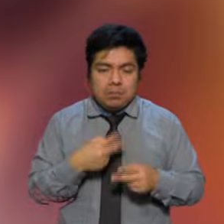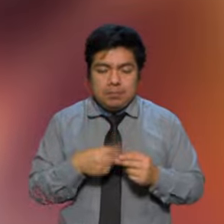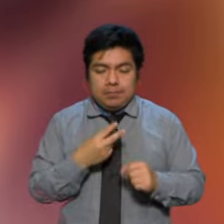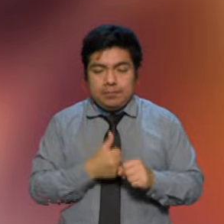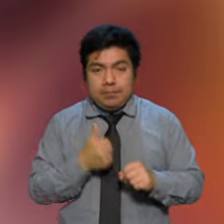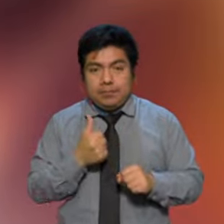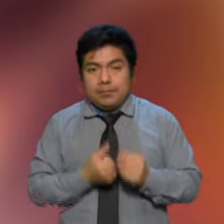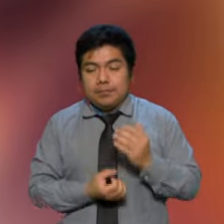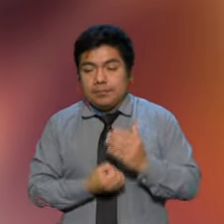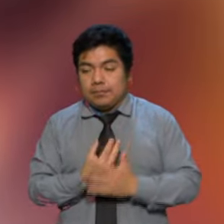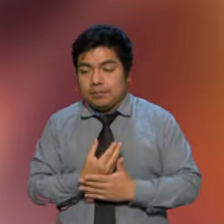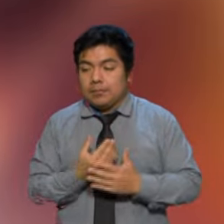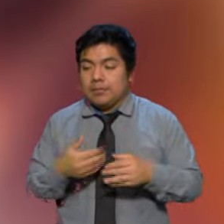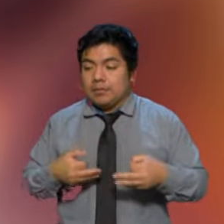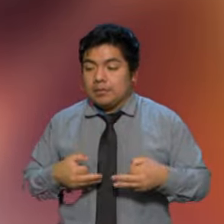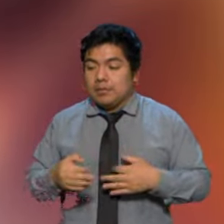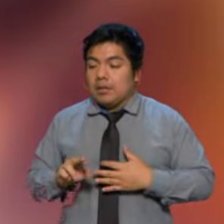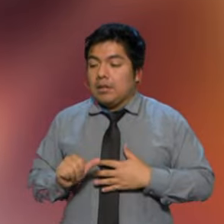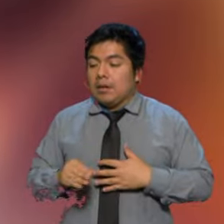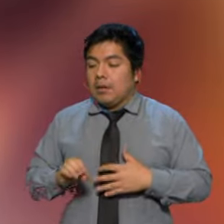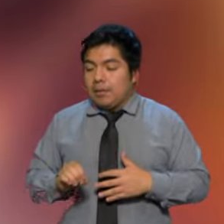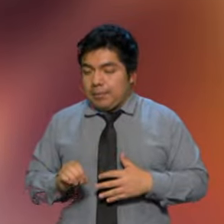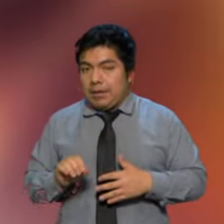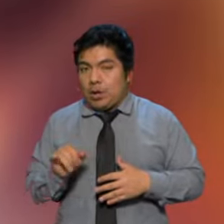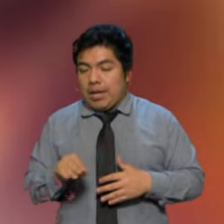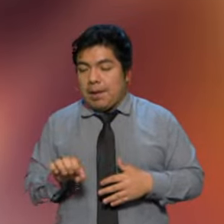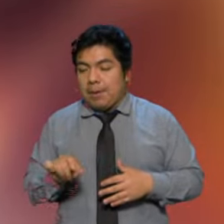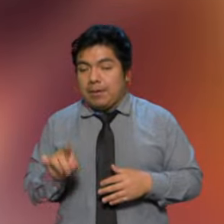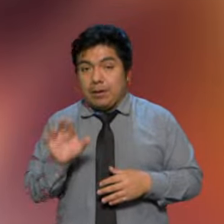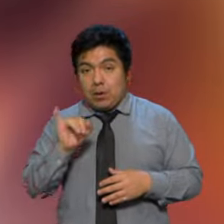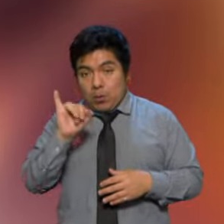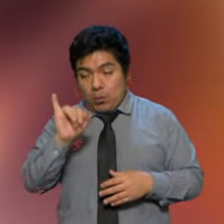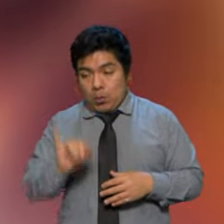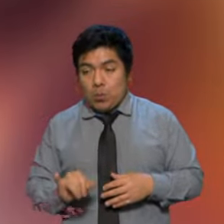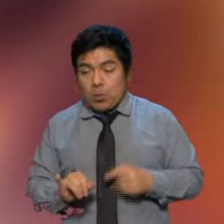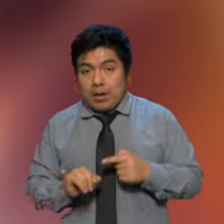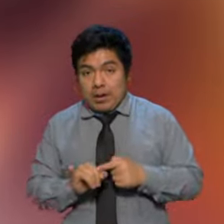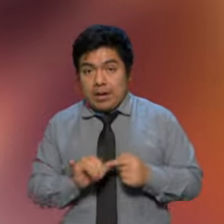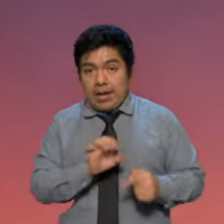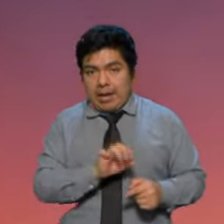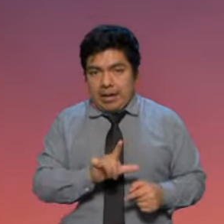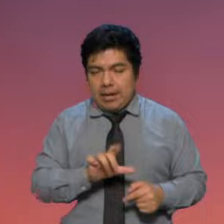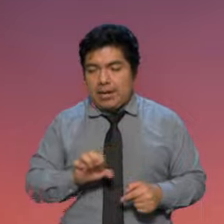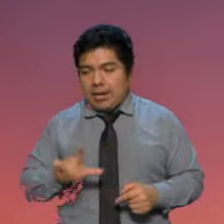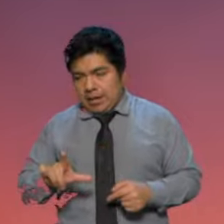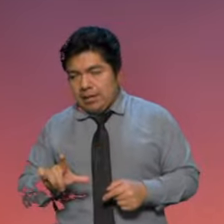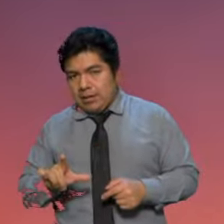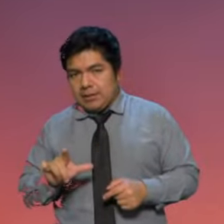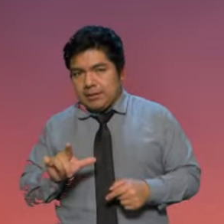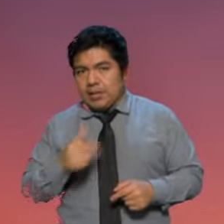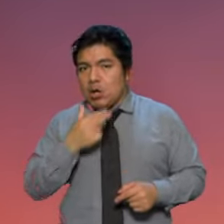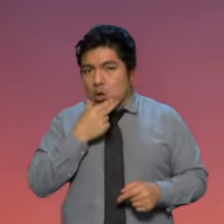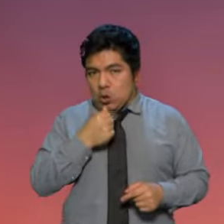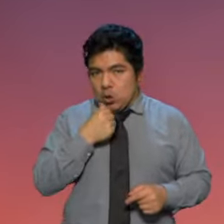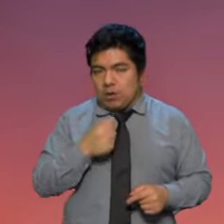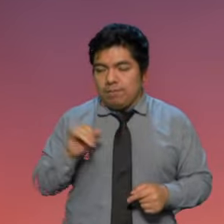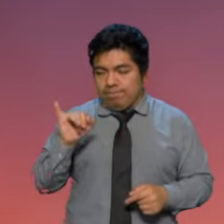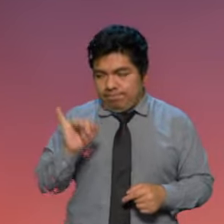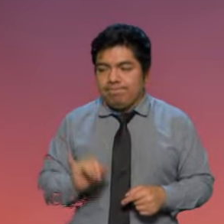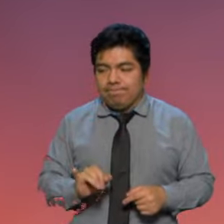en el nuevo Teatro Ramiro Jiménez. Estamos los jueves, es la versión él y él. que es esta versión de la Ah,